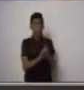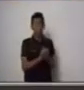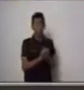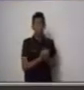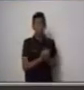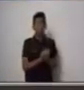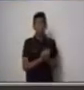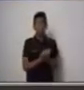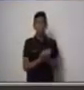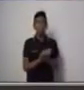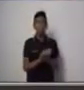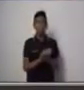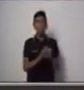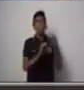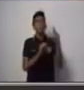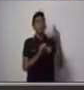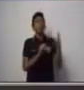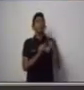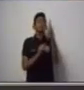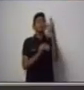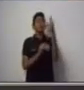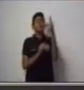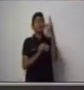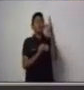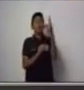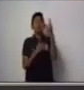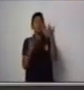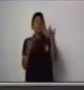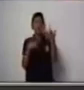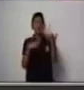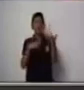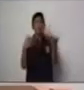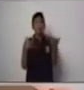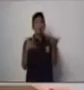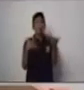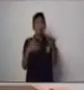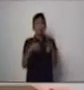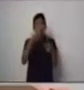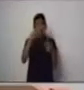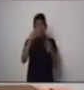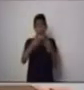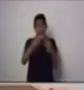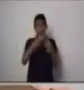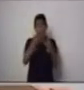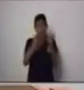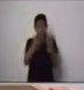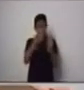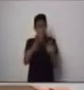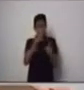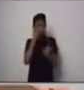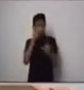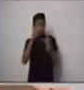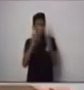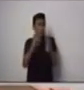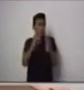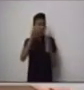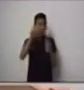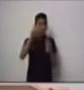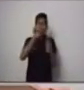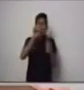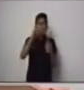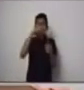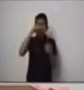Luego, tenemos acá otra palabra. Esta palabra la ubicamos también como un monte.